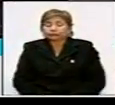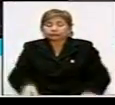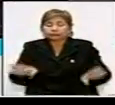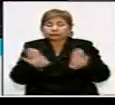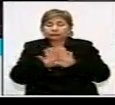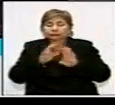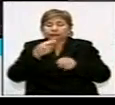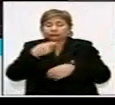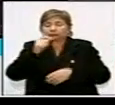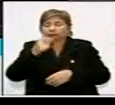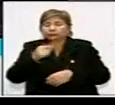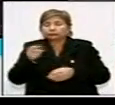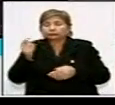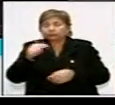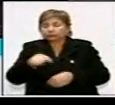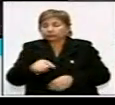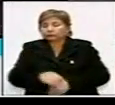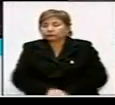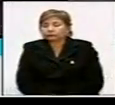cerrada